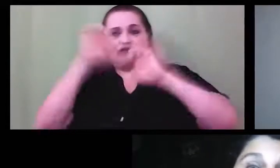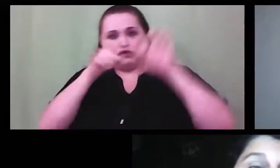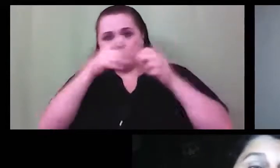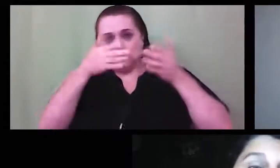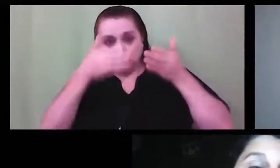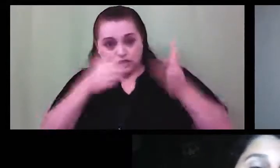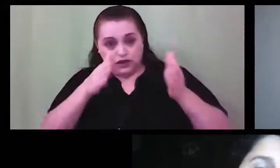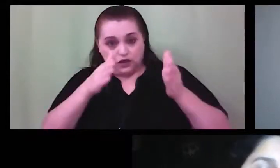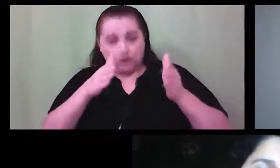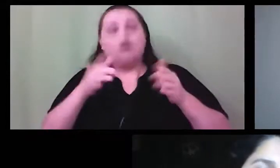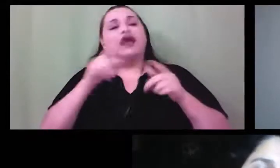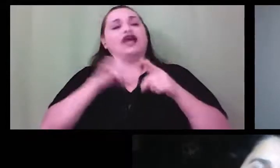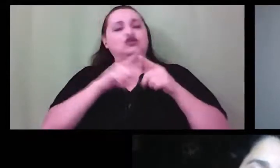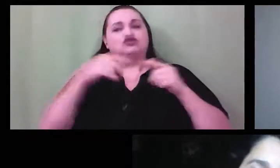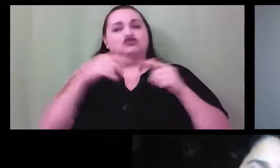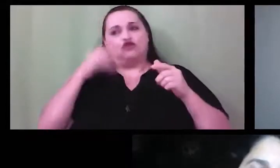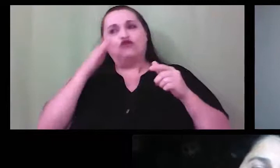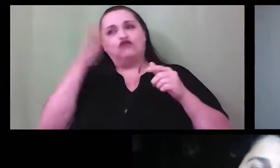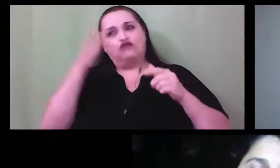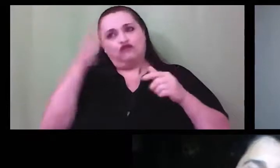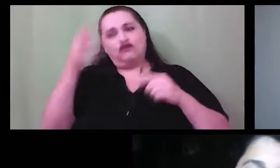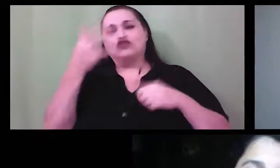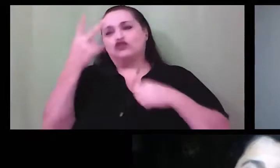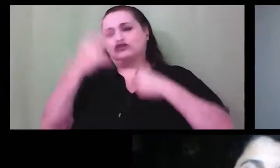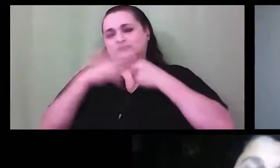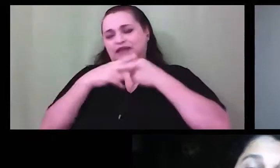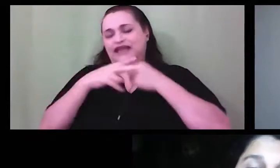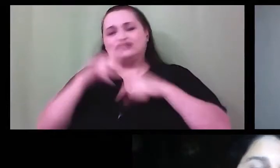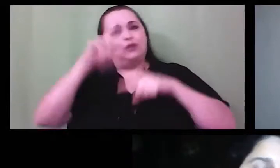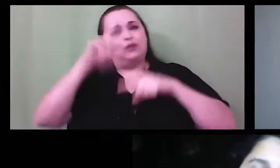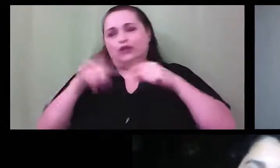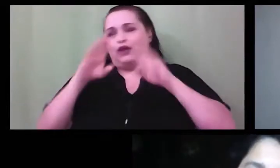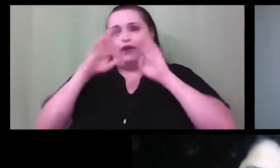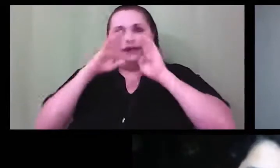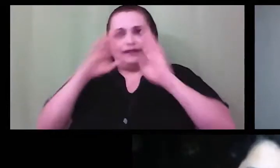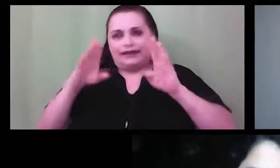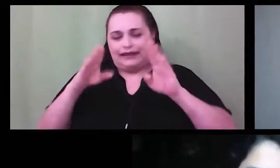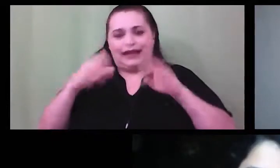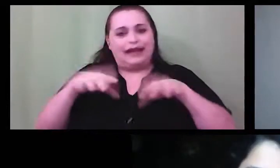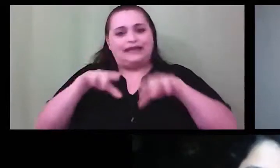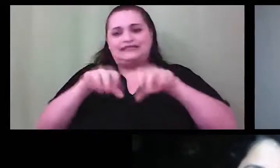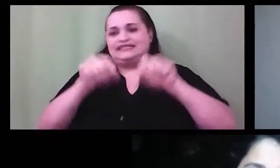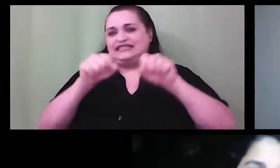La cuestión es que yo fui un par de veces, no me pudieron atender, no me pudieron dar cita y se viene pandemia.